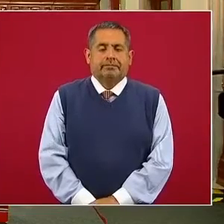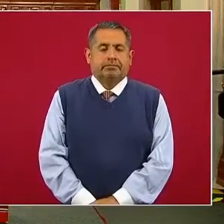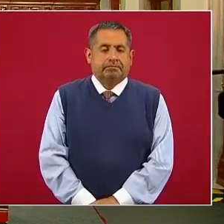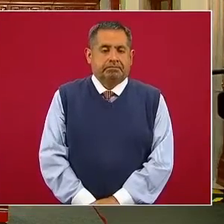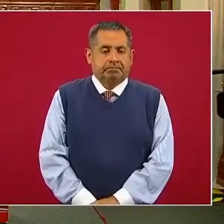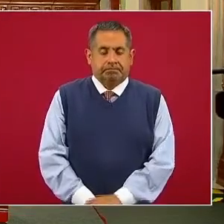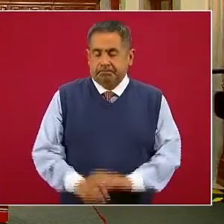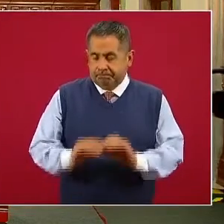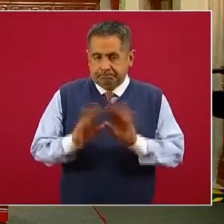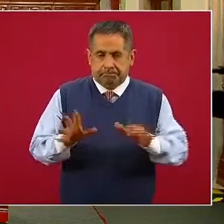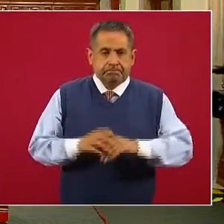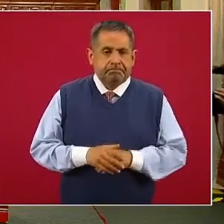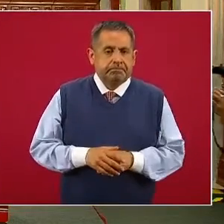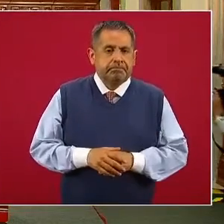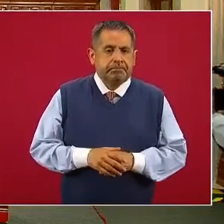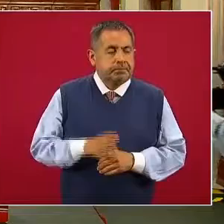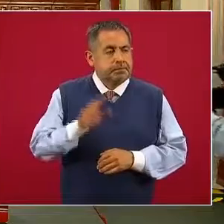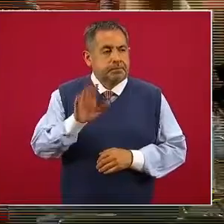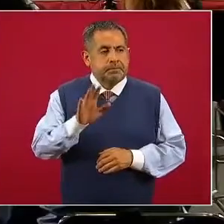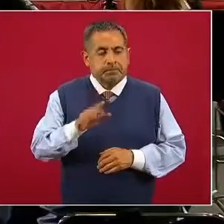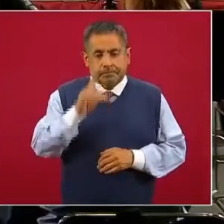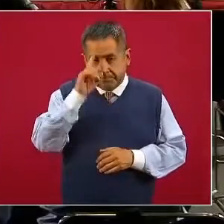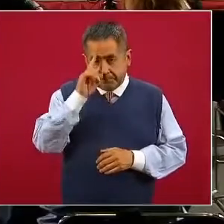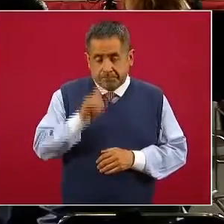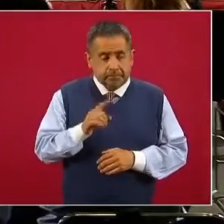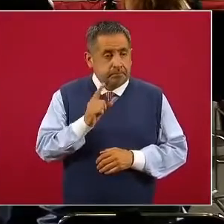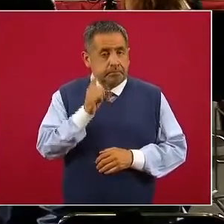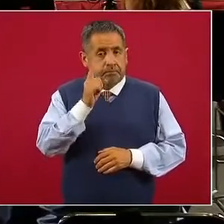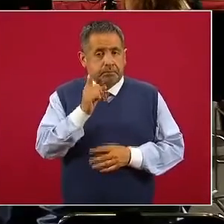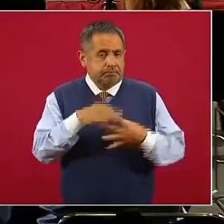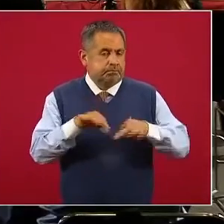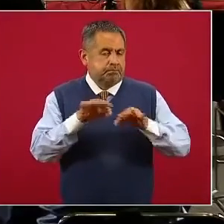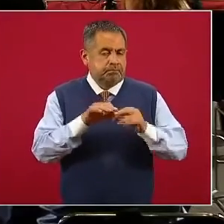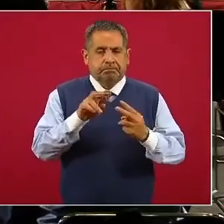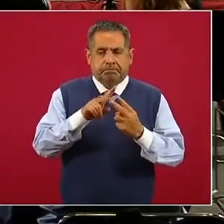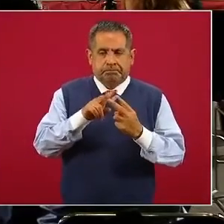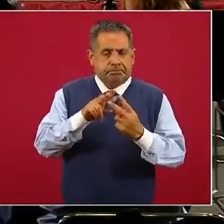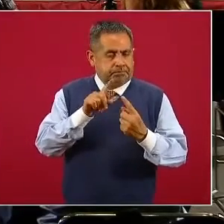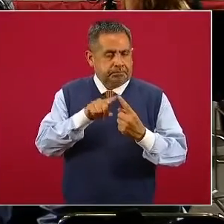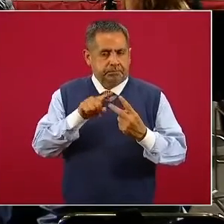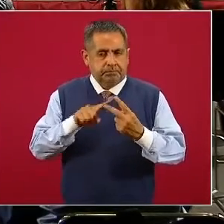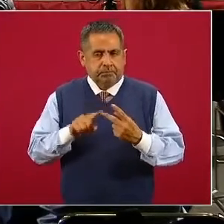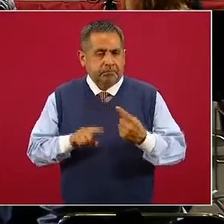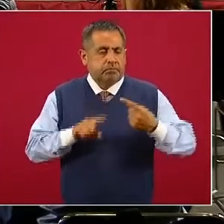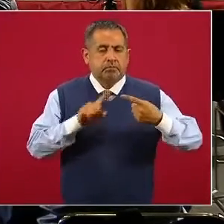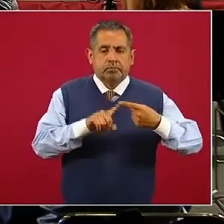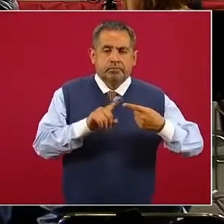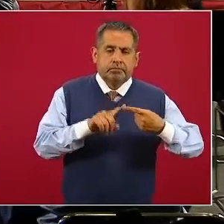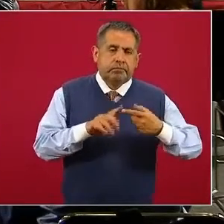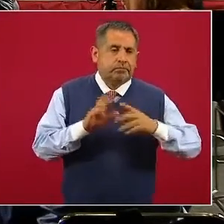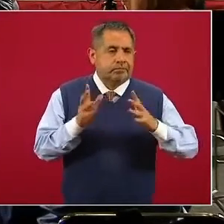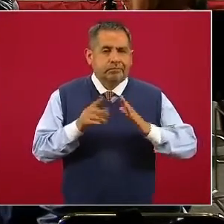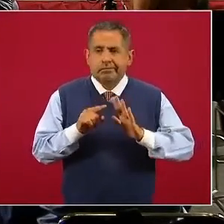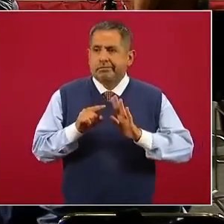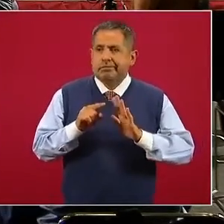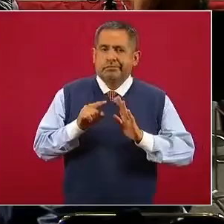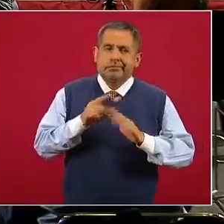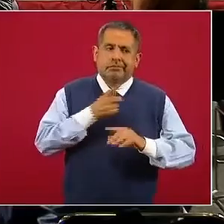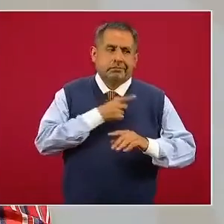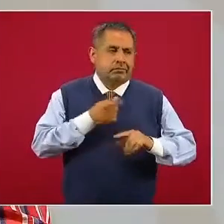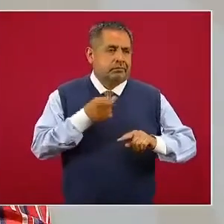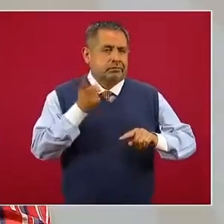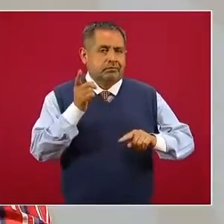Claro, con todo gusto. Creo que es muy importante dos cosas. Por un lado, terminar con los prejuicios que existen hacia